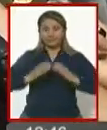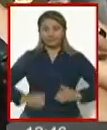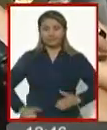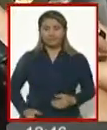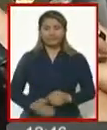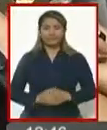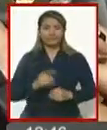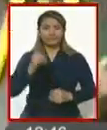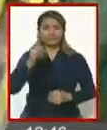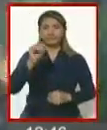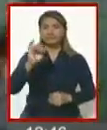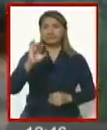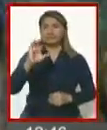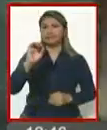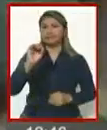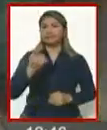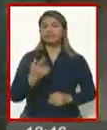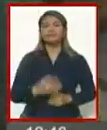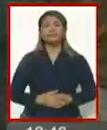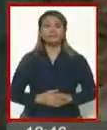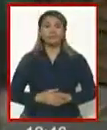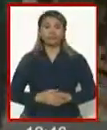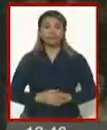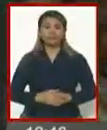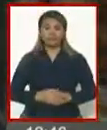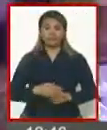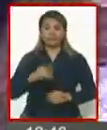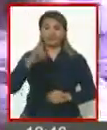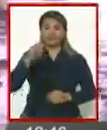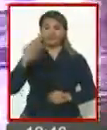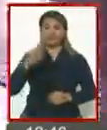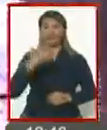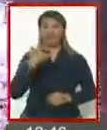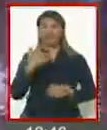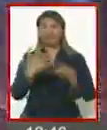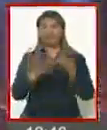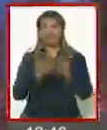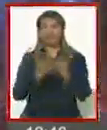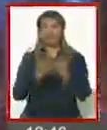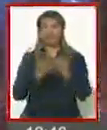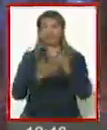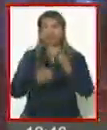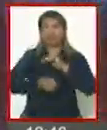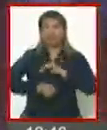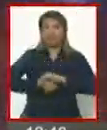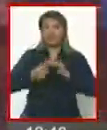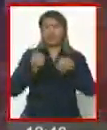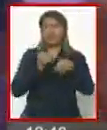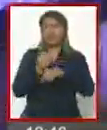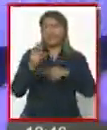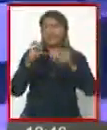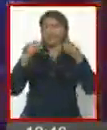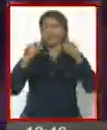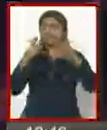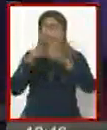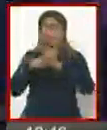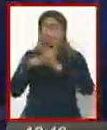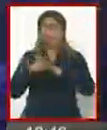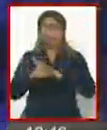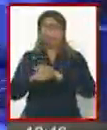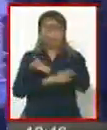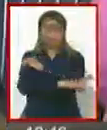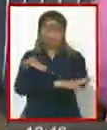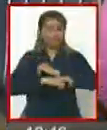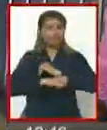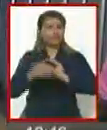física del señor Tico Lozada. Kevin Arancibia Cortés, alias El Nene, se encuentra recluido preventivamente por los delitos de tentativa de asesinato y